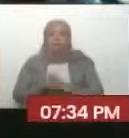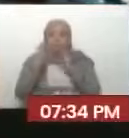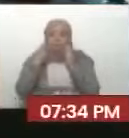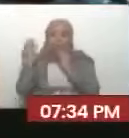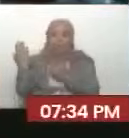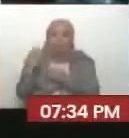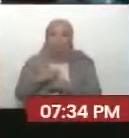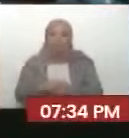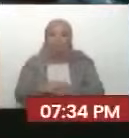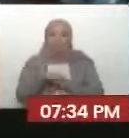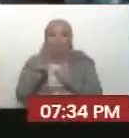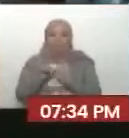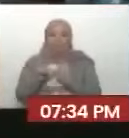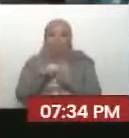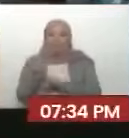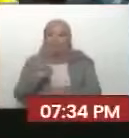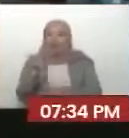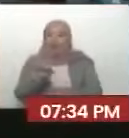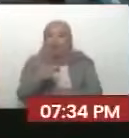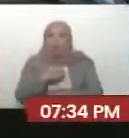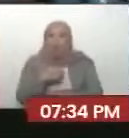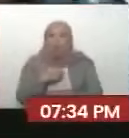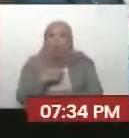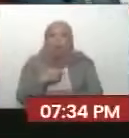Dale al que está al lado tuyo, dale pa' ver.